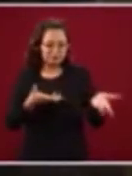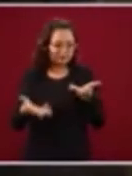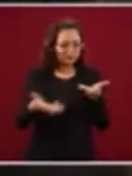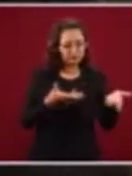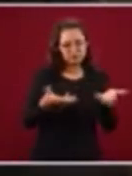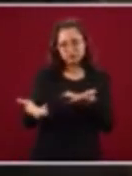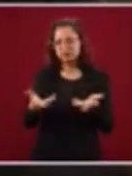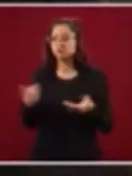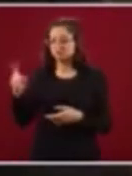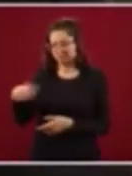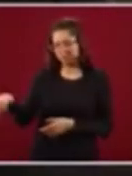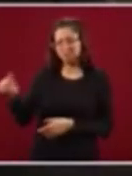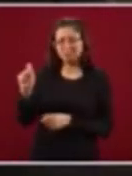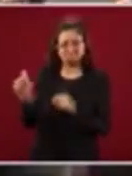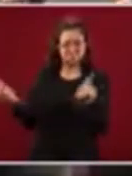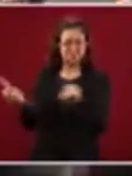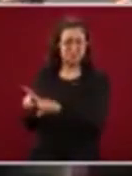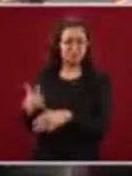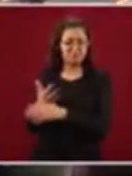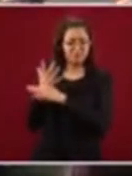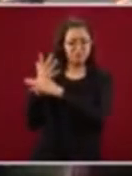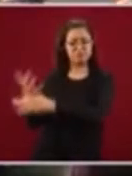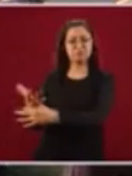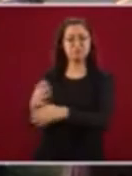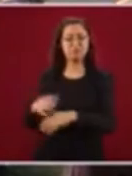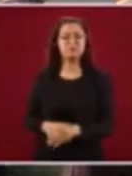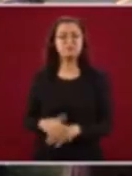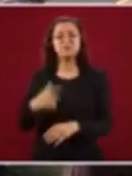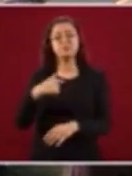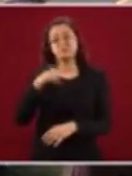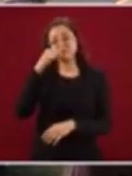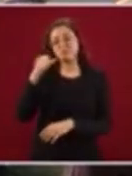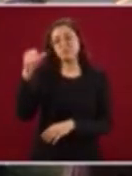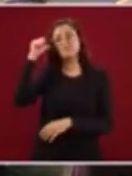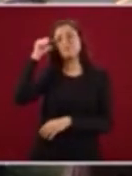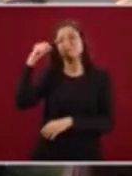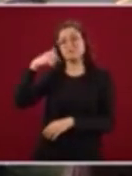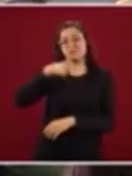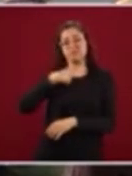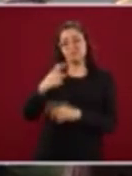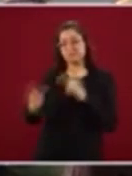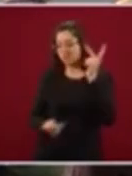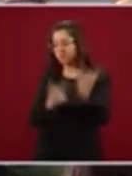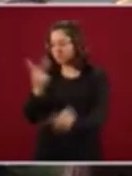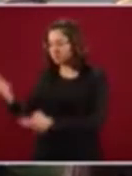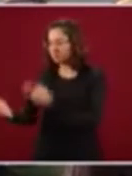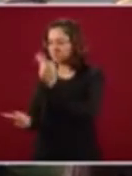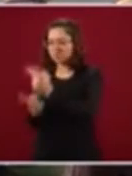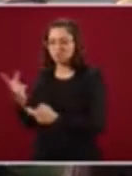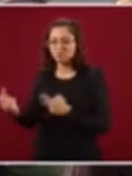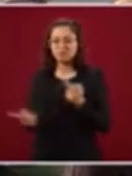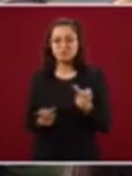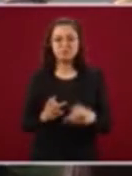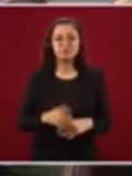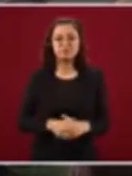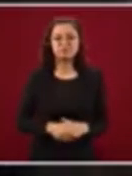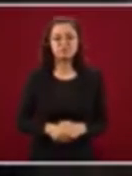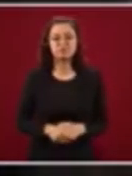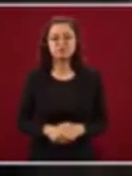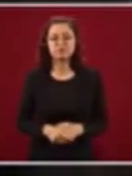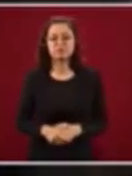están surgiendo de ellos, de gente que estoy consultando. Ayer estuve, a ver, ¿qué se hace?